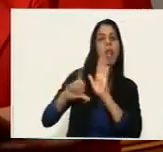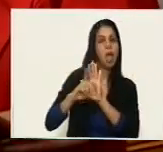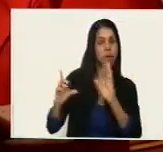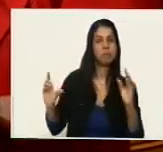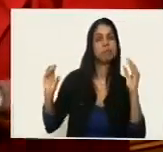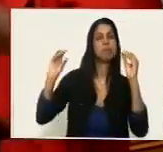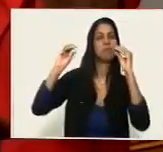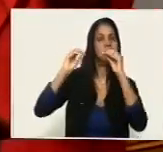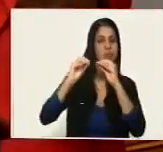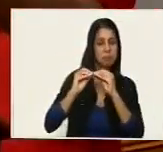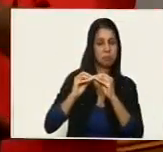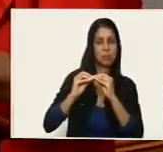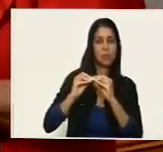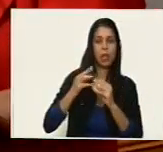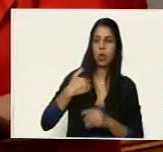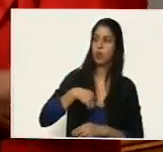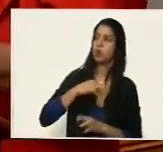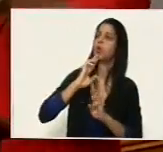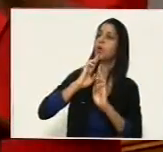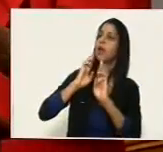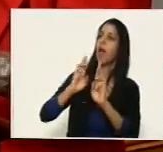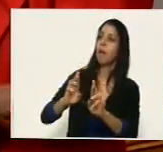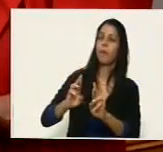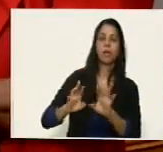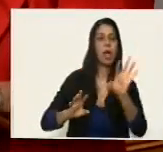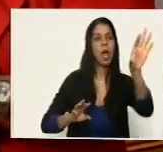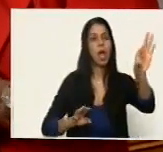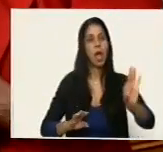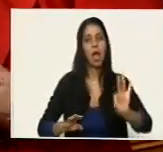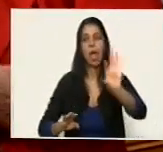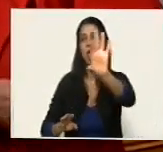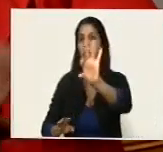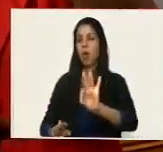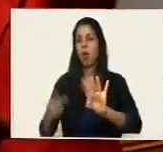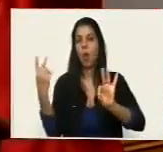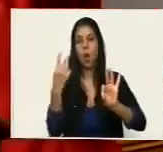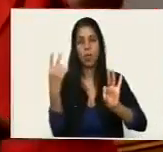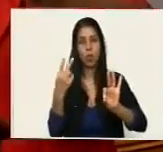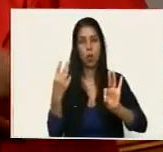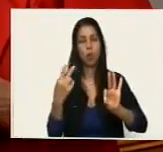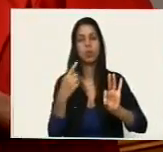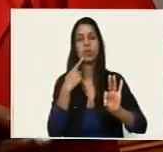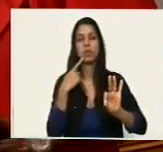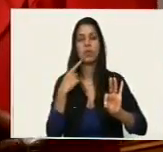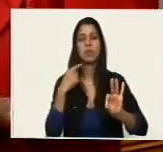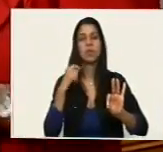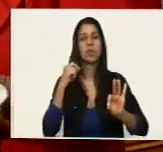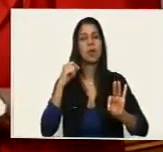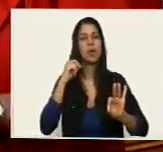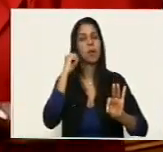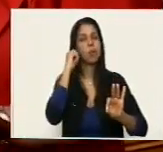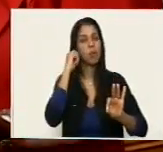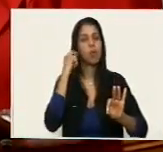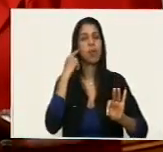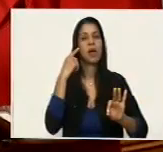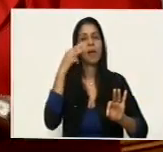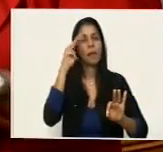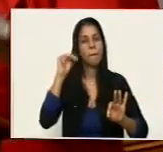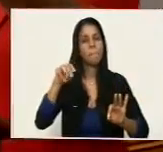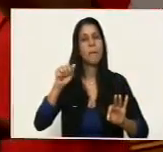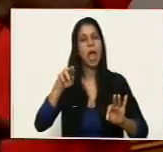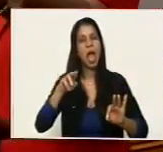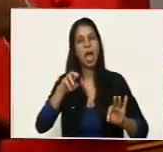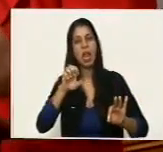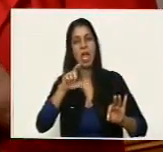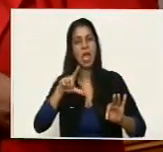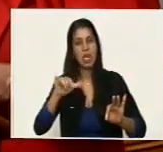Nicolás Maduro y dando respuesta, postulando a dos compatriotas como lo ha señalado la camarada Marelis Pérez Marcano. Por